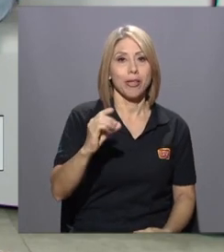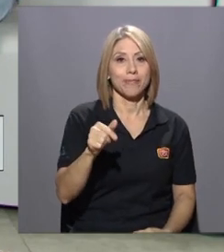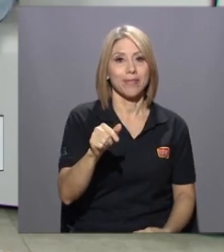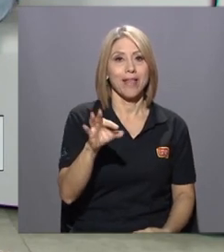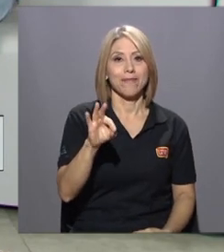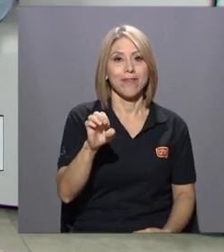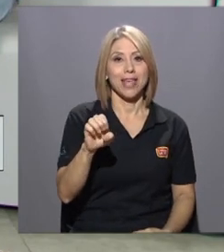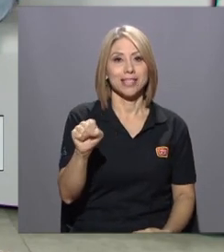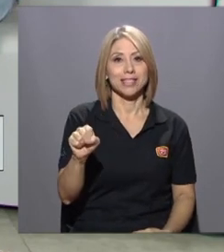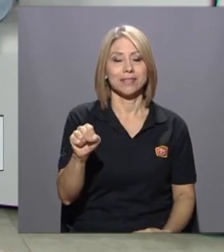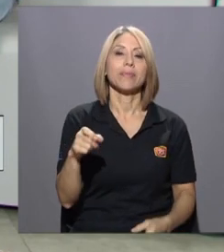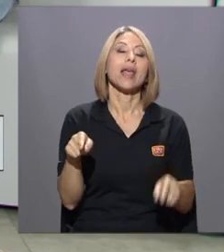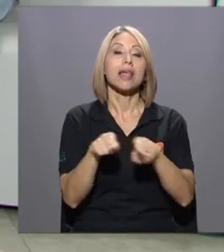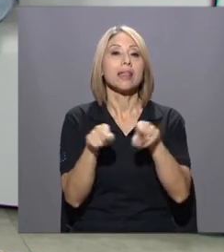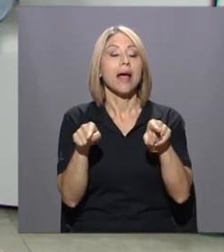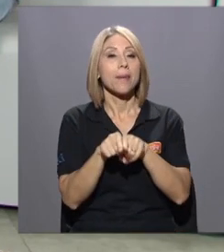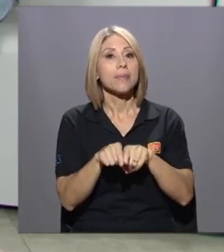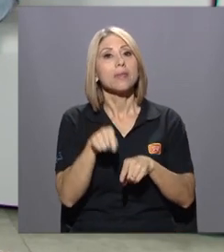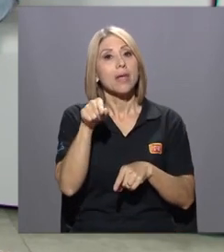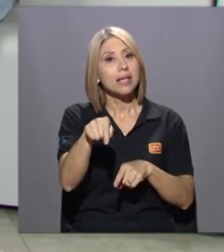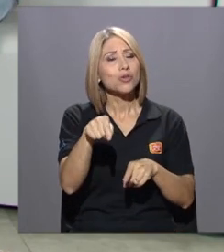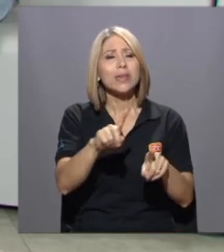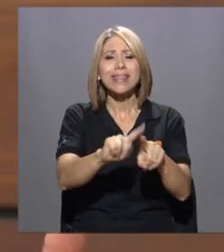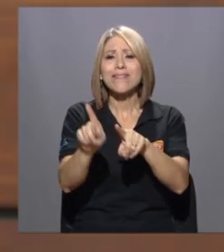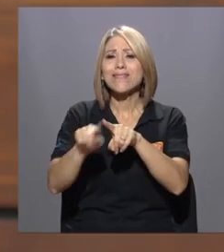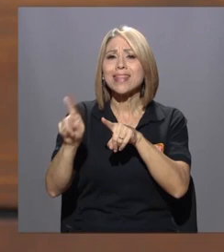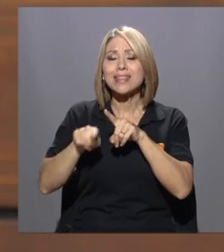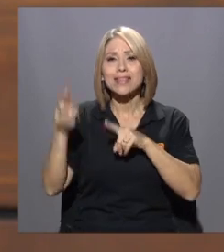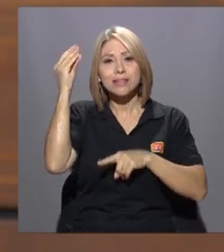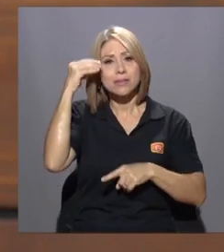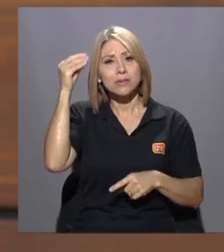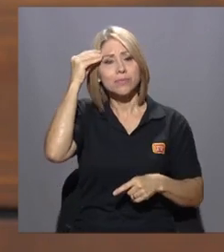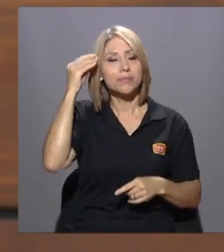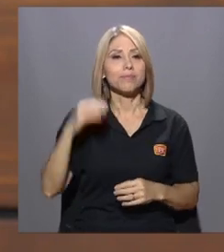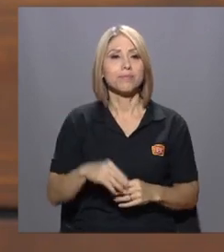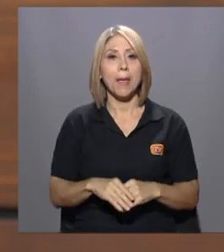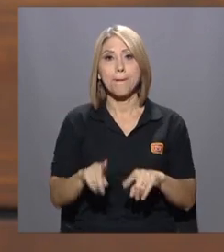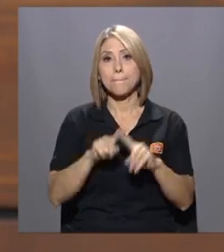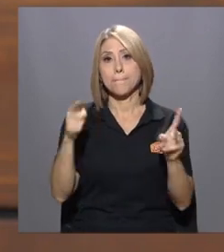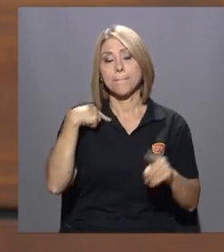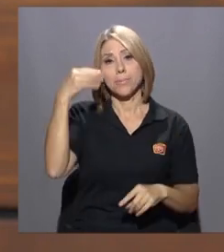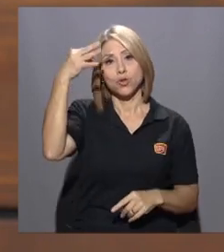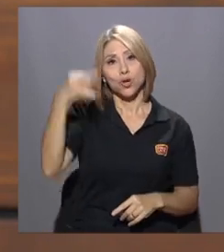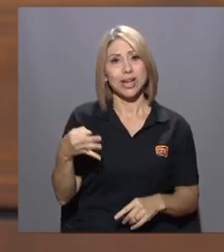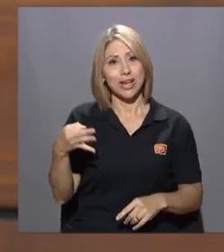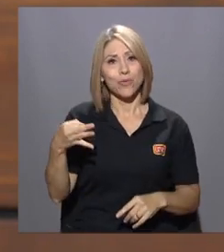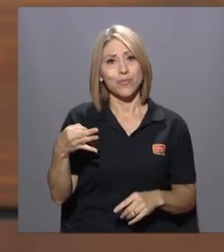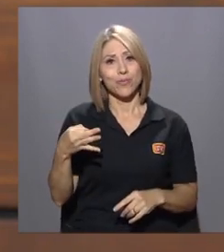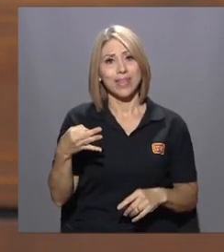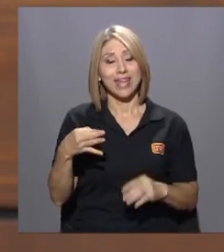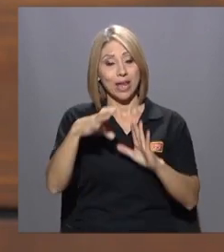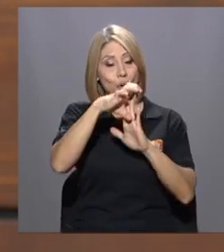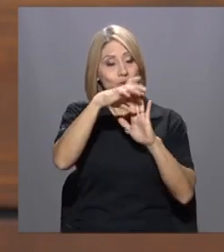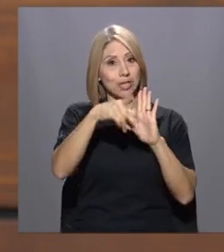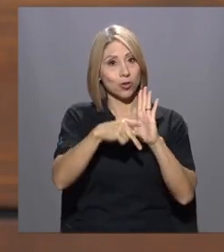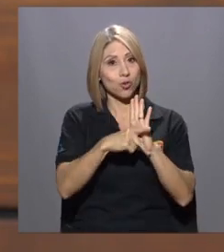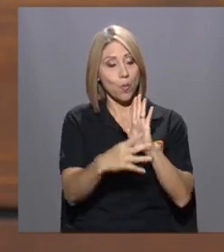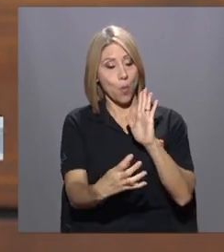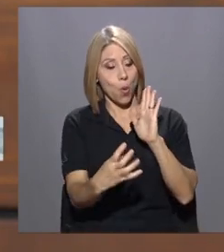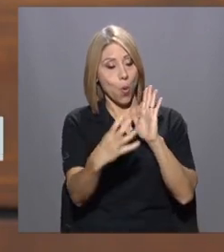esto también hay muy diferentes posiciones, pero yo creo que el texto de la Constitución